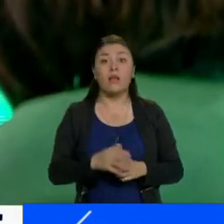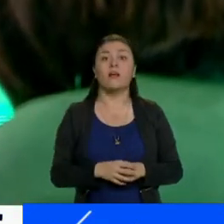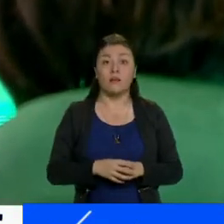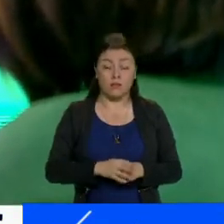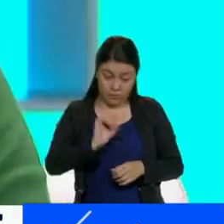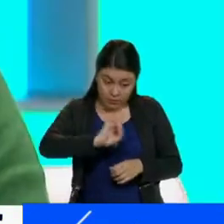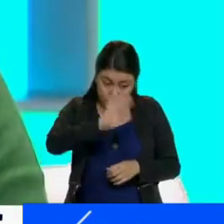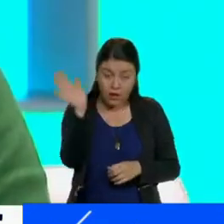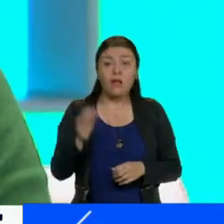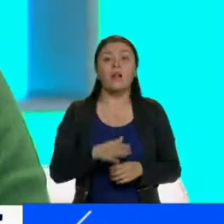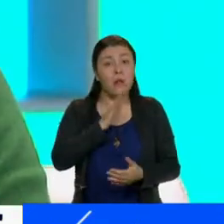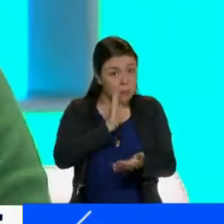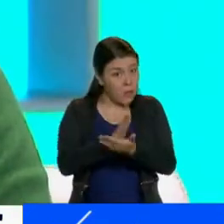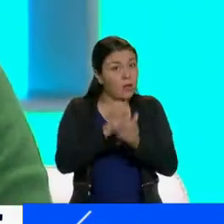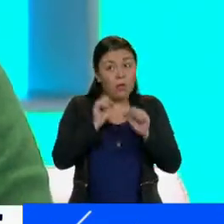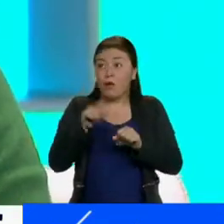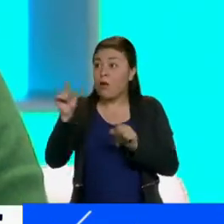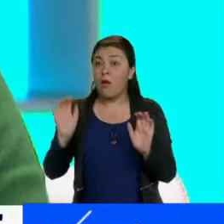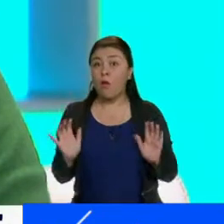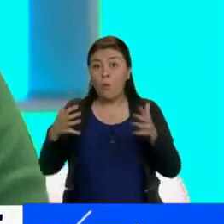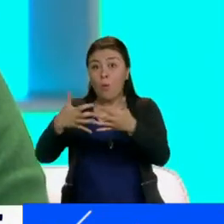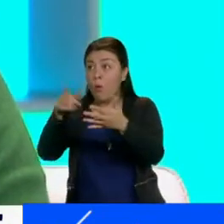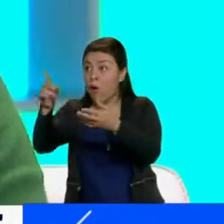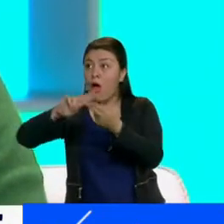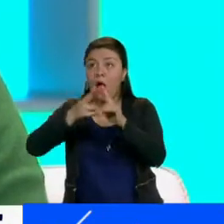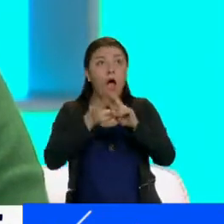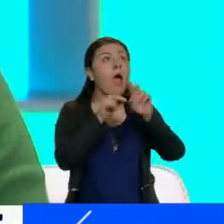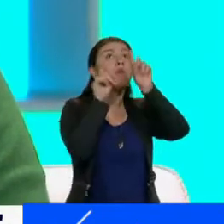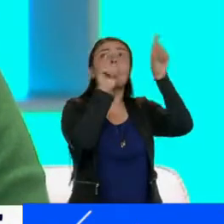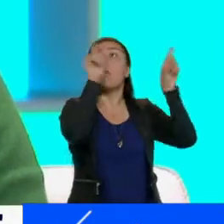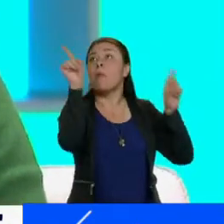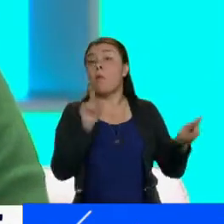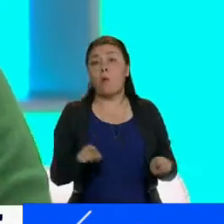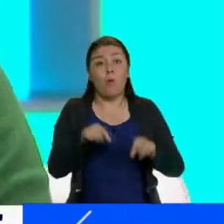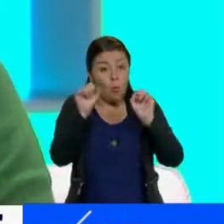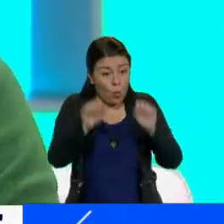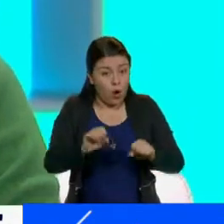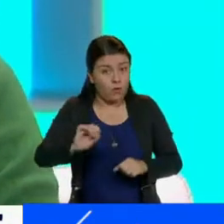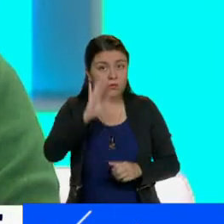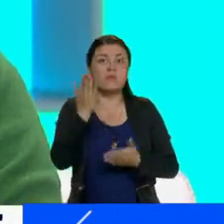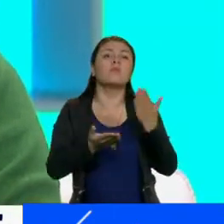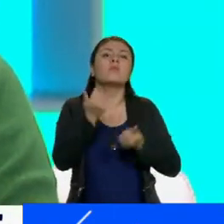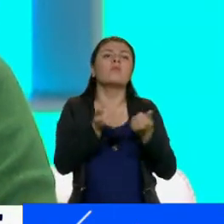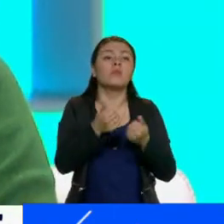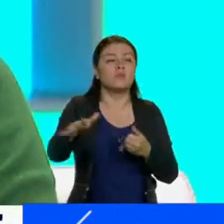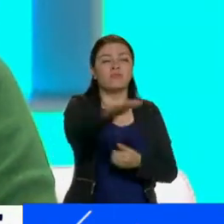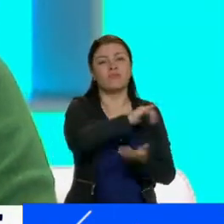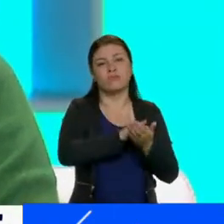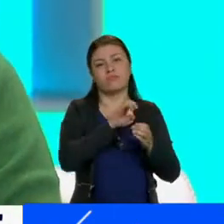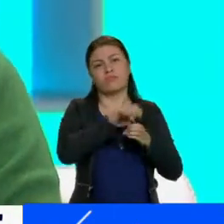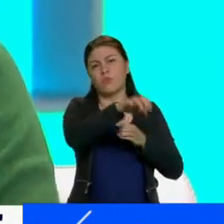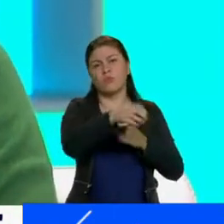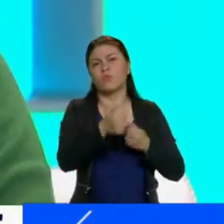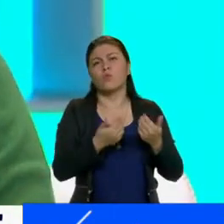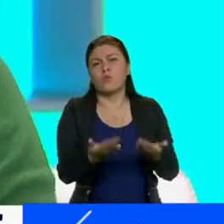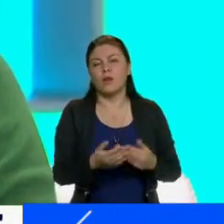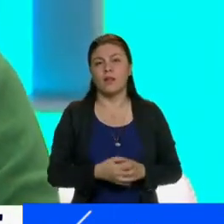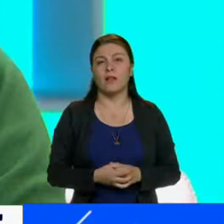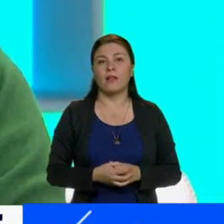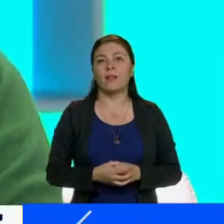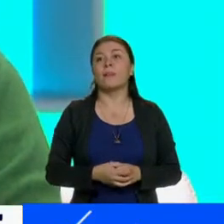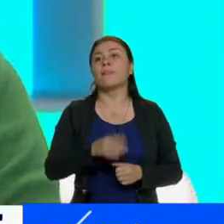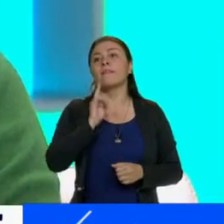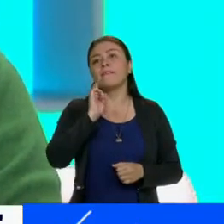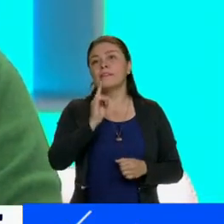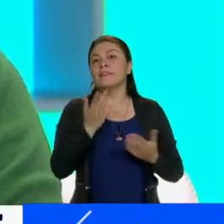impacto de ese fenómeno sí es muy distinto dependiendo de la población que se vea afectada, porque pues se desarrolla